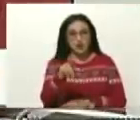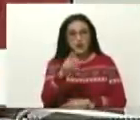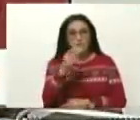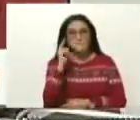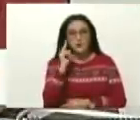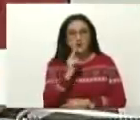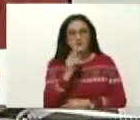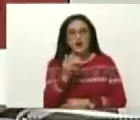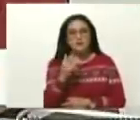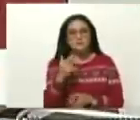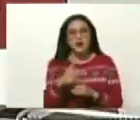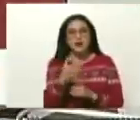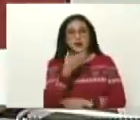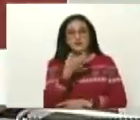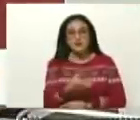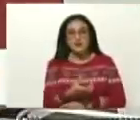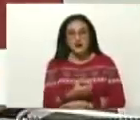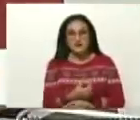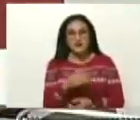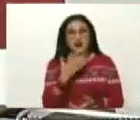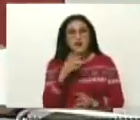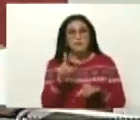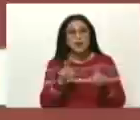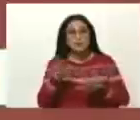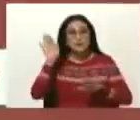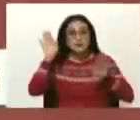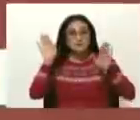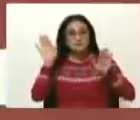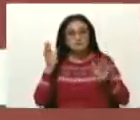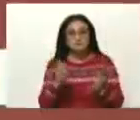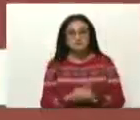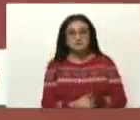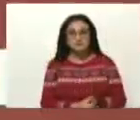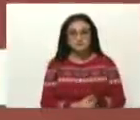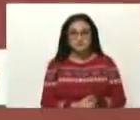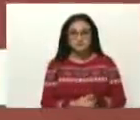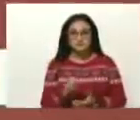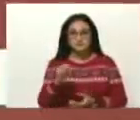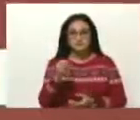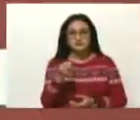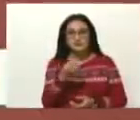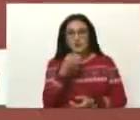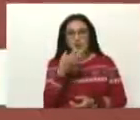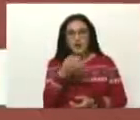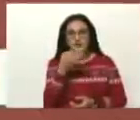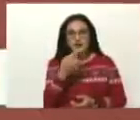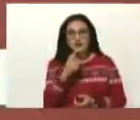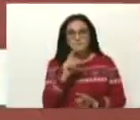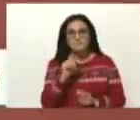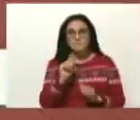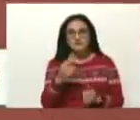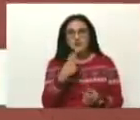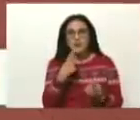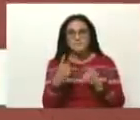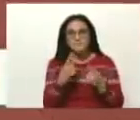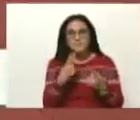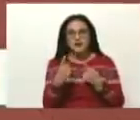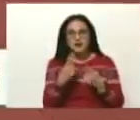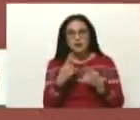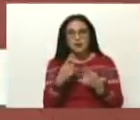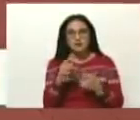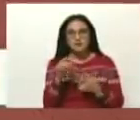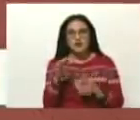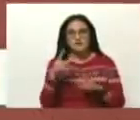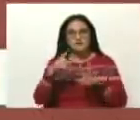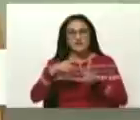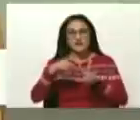ya pues, y las navidades. Si hay alguna pregunta, por favor. Muy buenas tardes, iniciamos el ciclo de preguntas con Melanie Castillo por